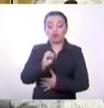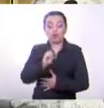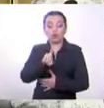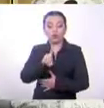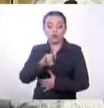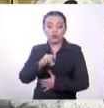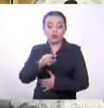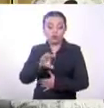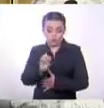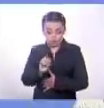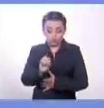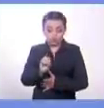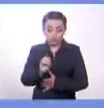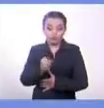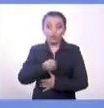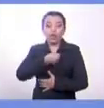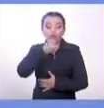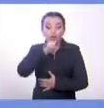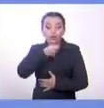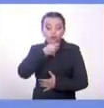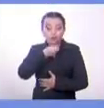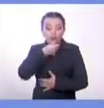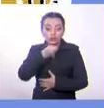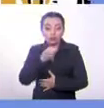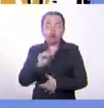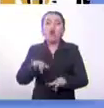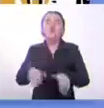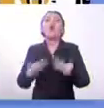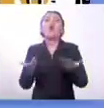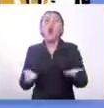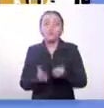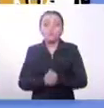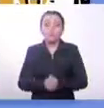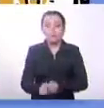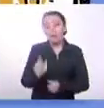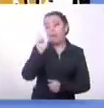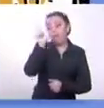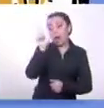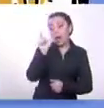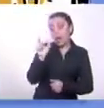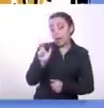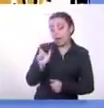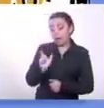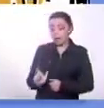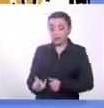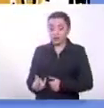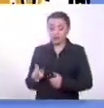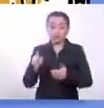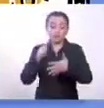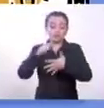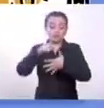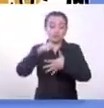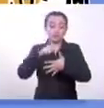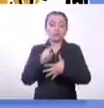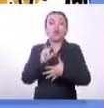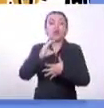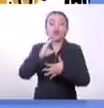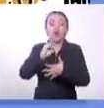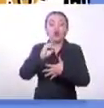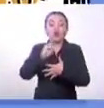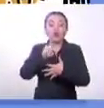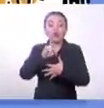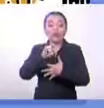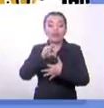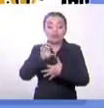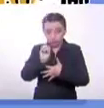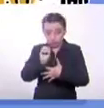queremos. Entonces, ese código pueden ser palabras, Así es. que están también, son contextualizadas porque también depende